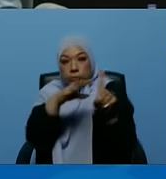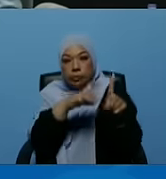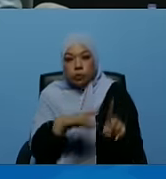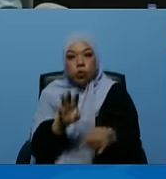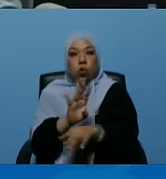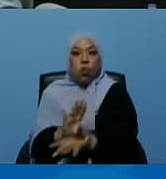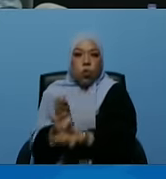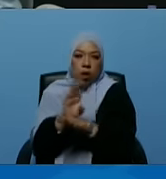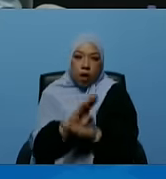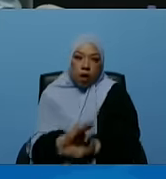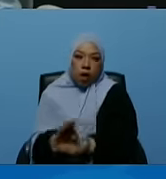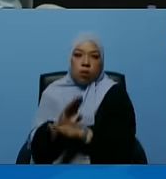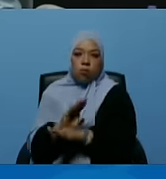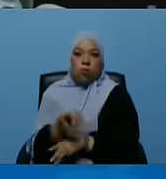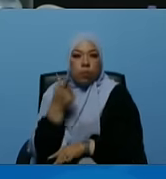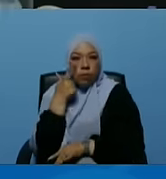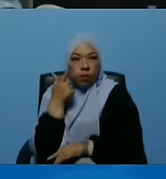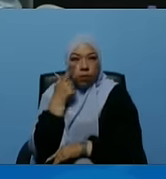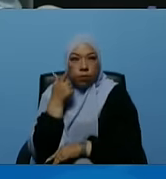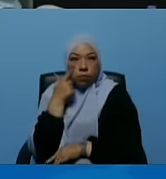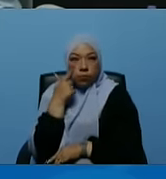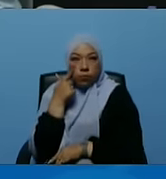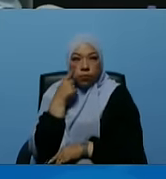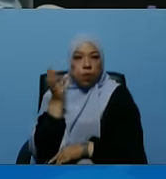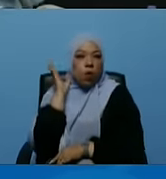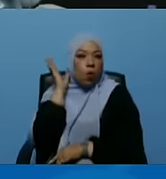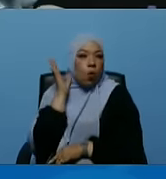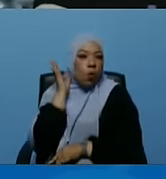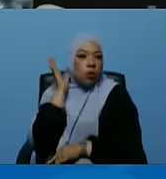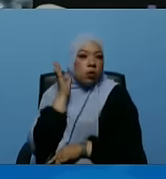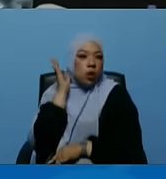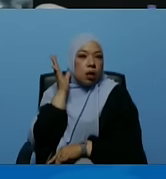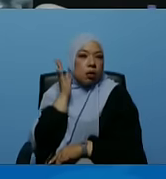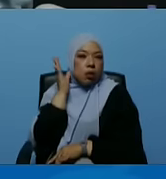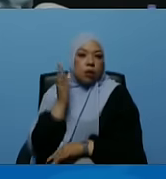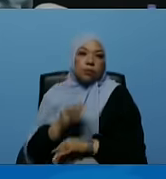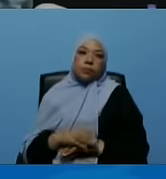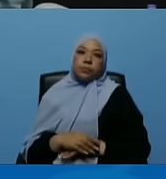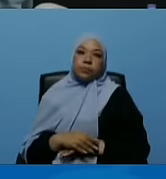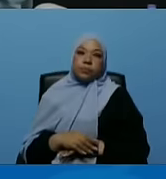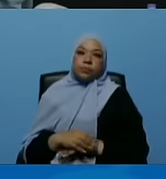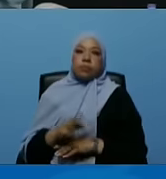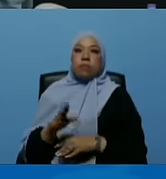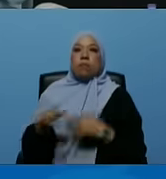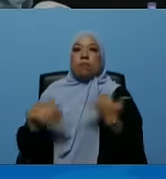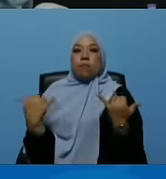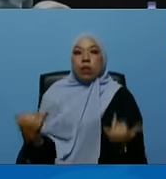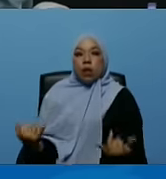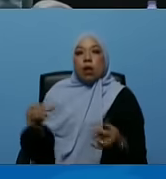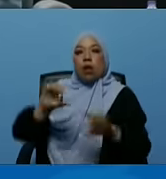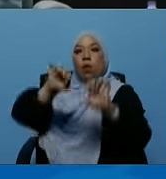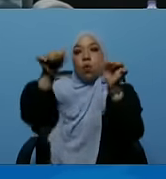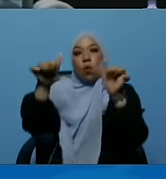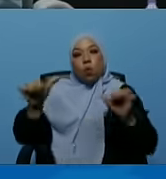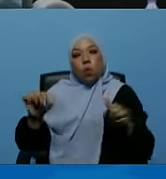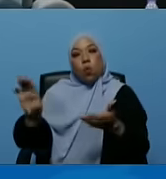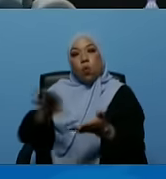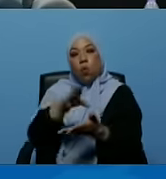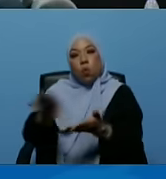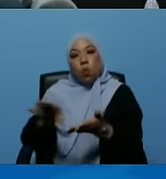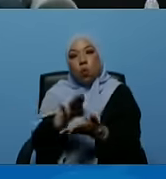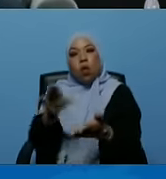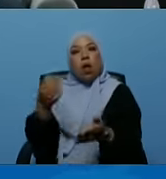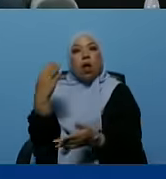Cuidado. Alerta. Conciencia. Y así como hicimos con los artistas del concierto de